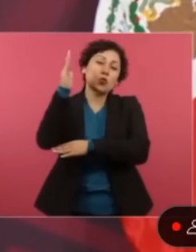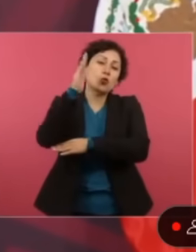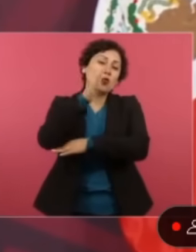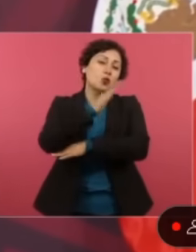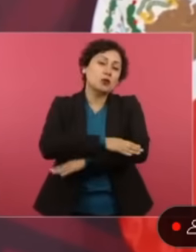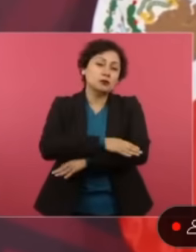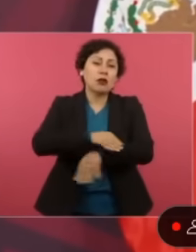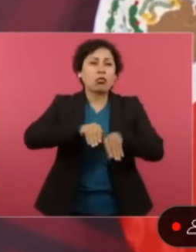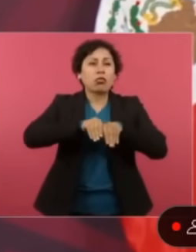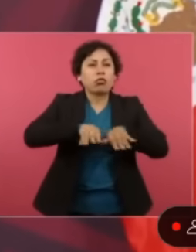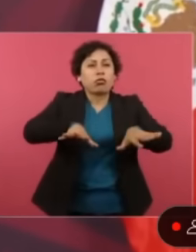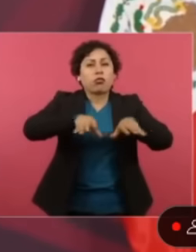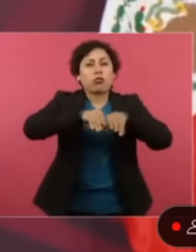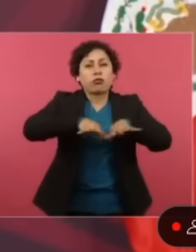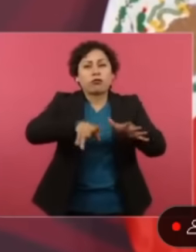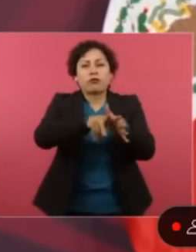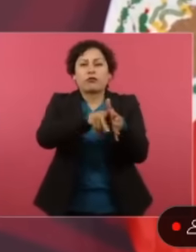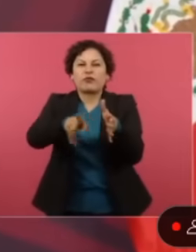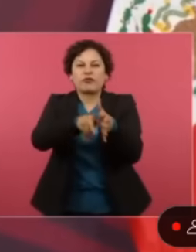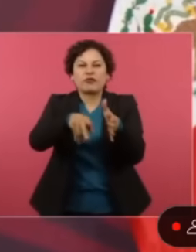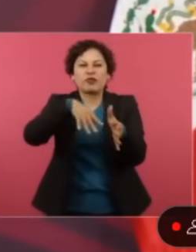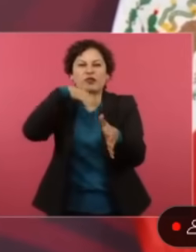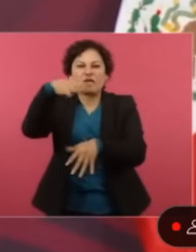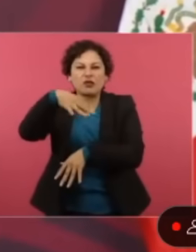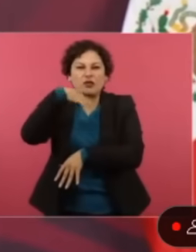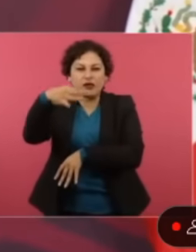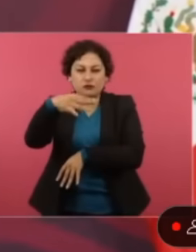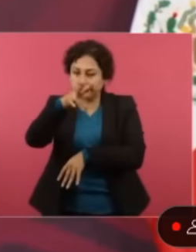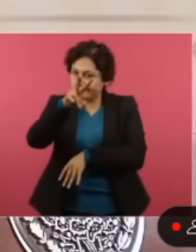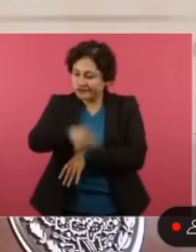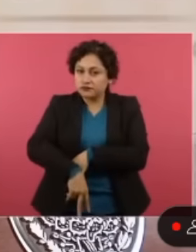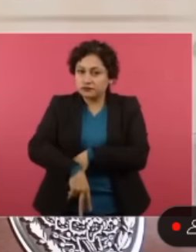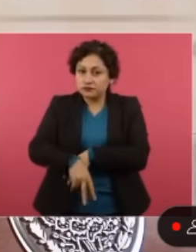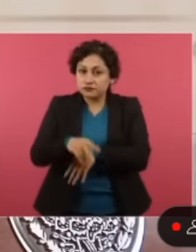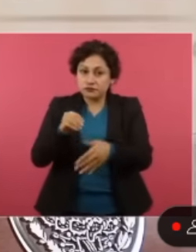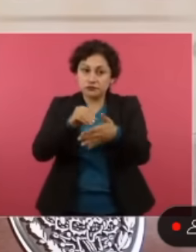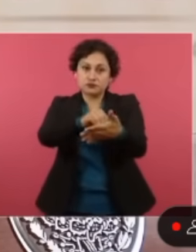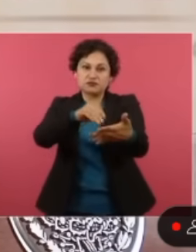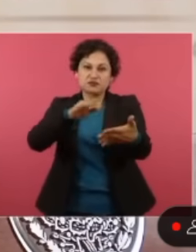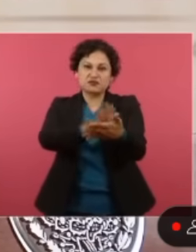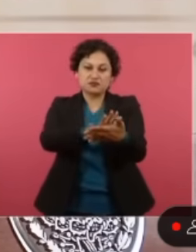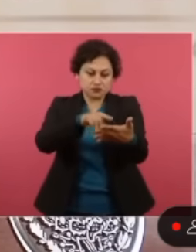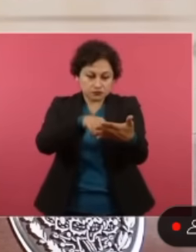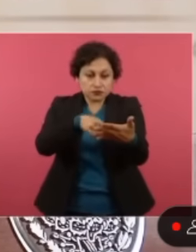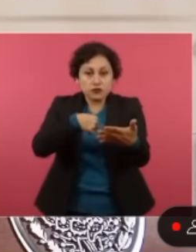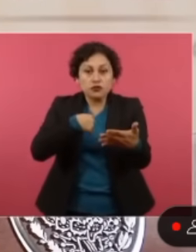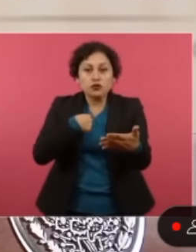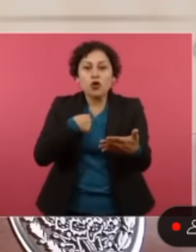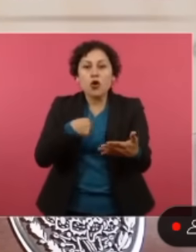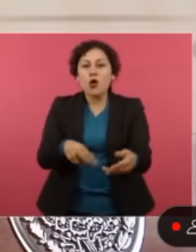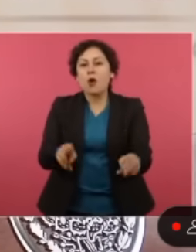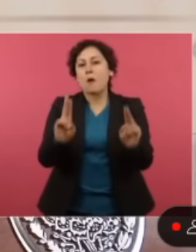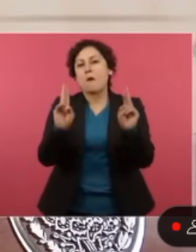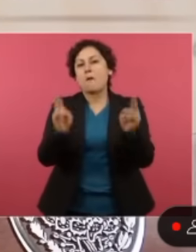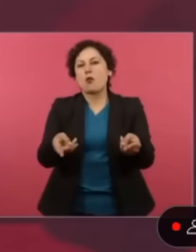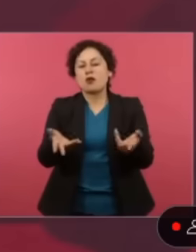logros de la cuarta transformación donde se ha disminuido la pobreza amigos y amigas